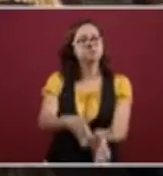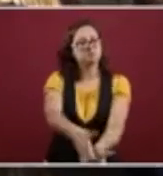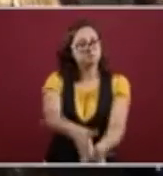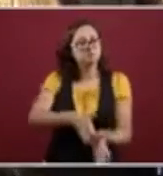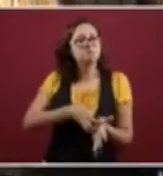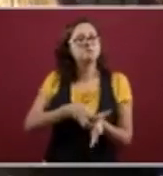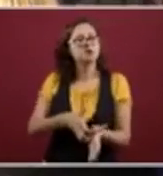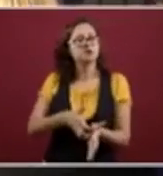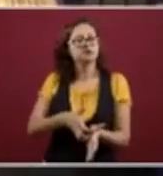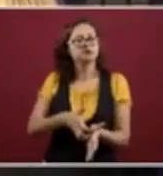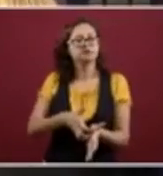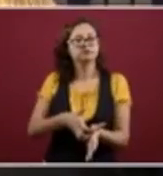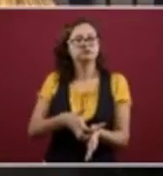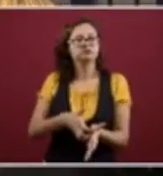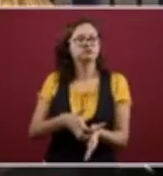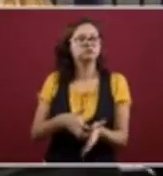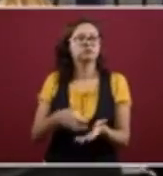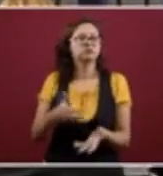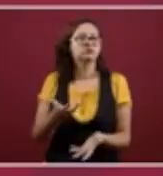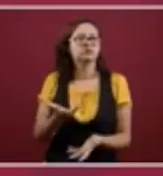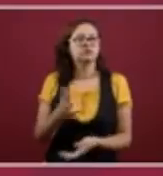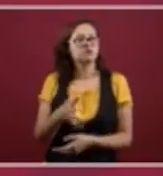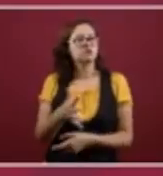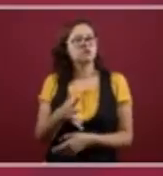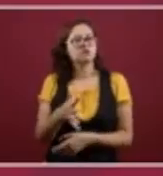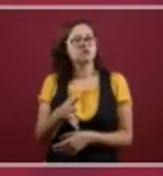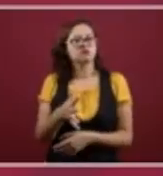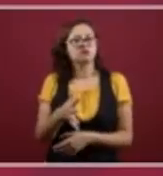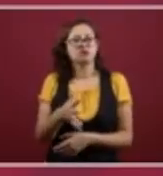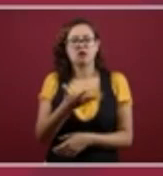en términos generales.